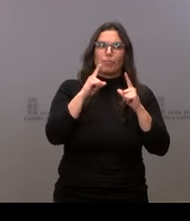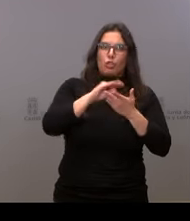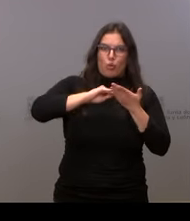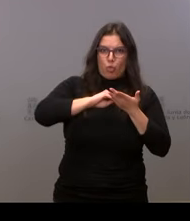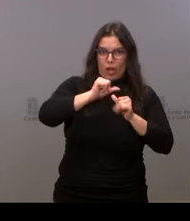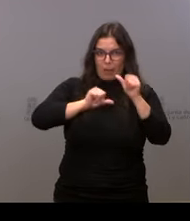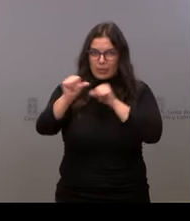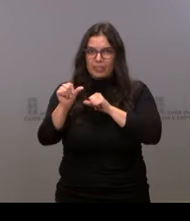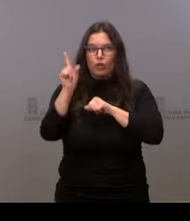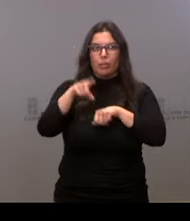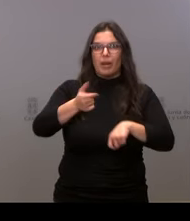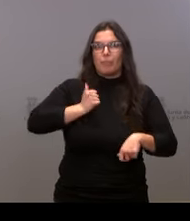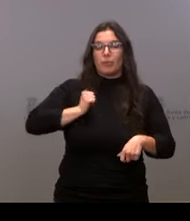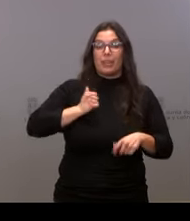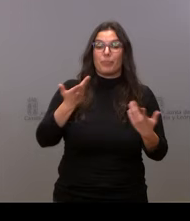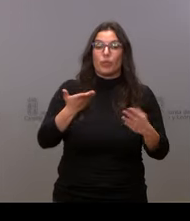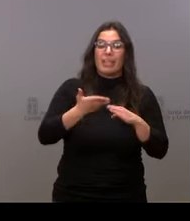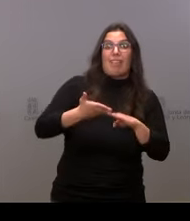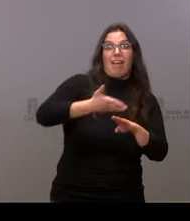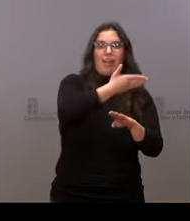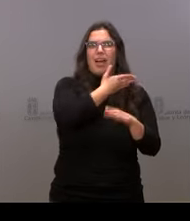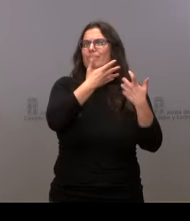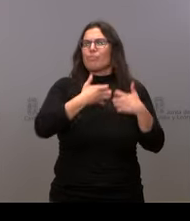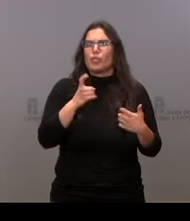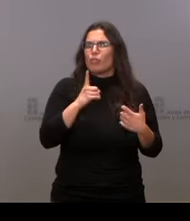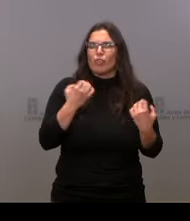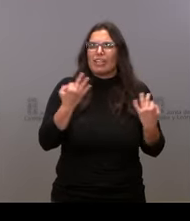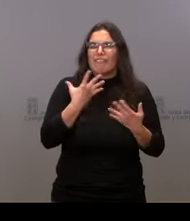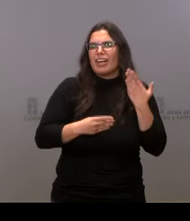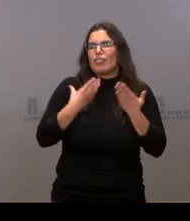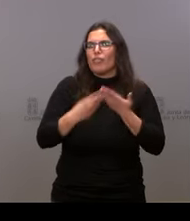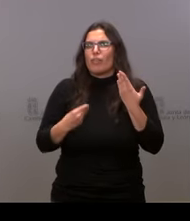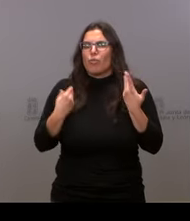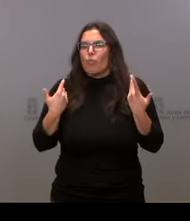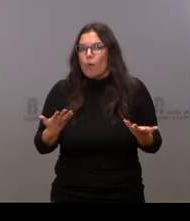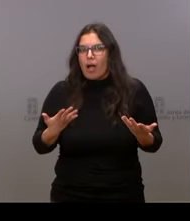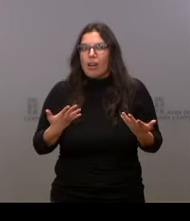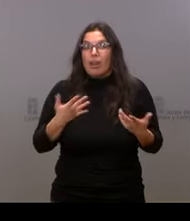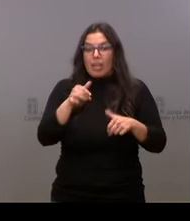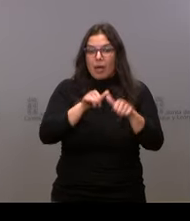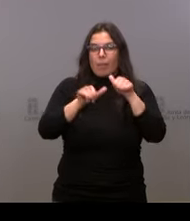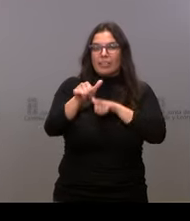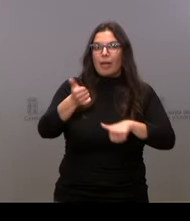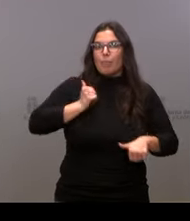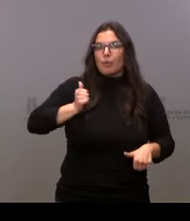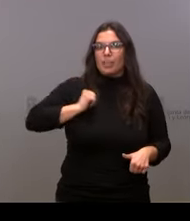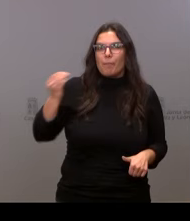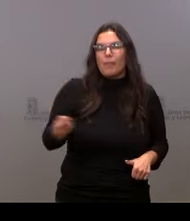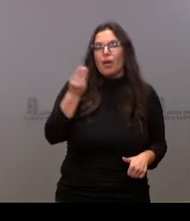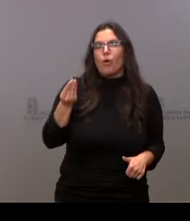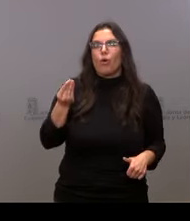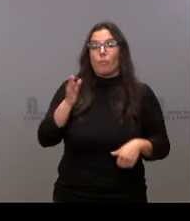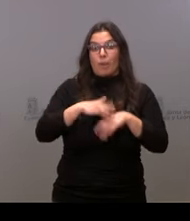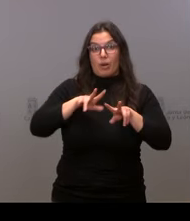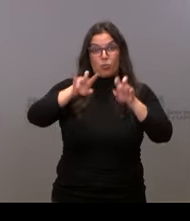que que no ha funcionado como tenía que haber funcionado en un anterior plan y que se puede aprovechar mejor para este